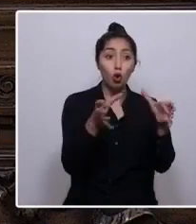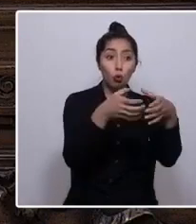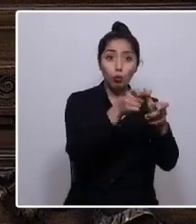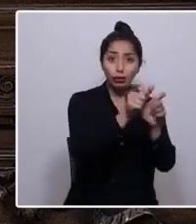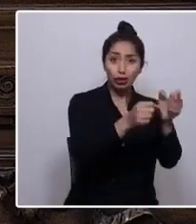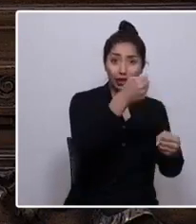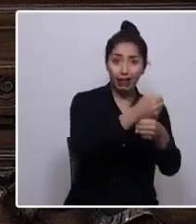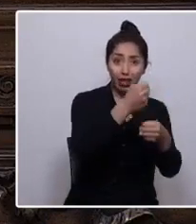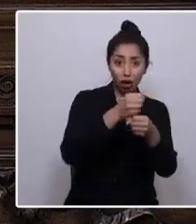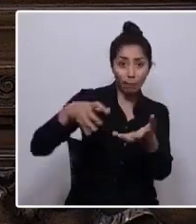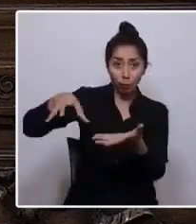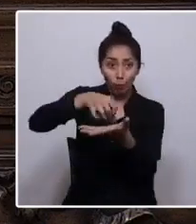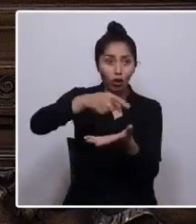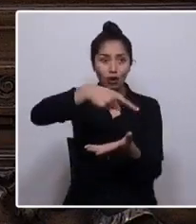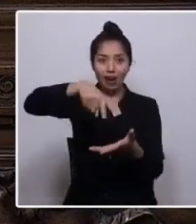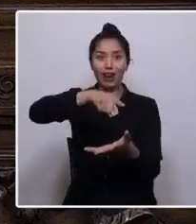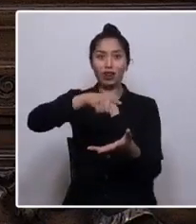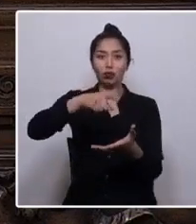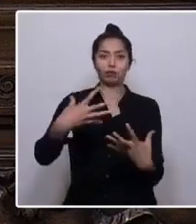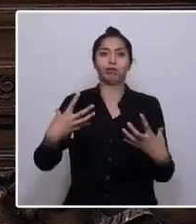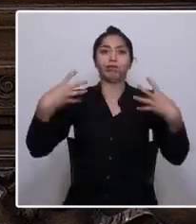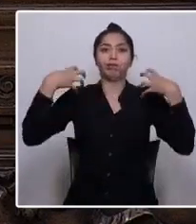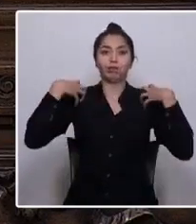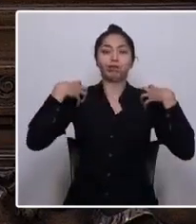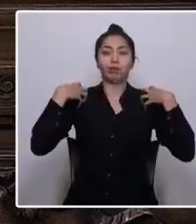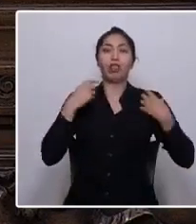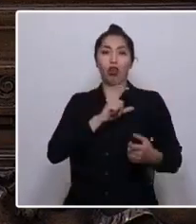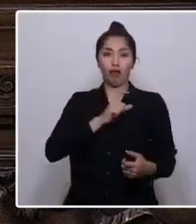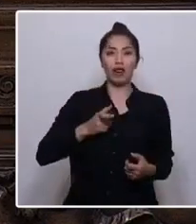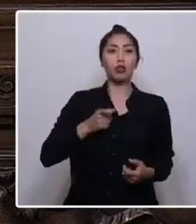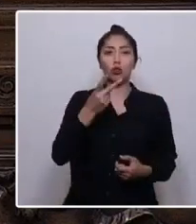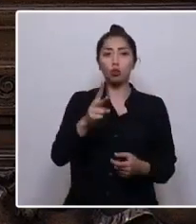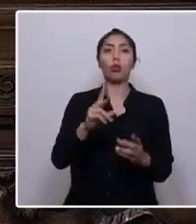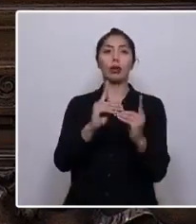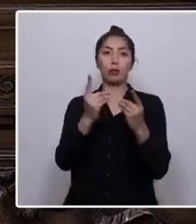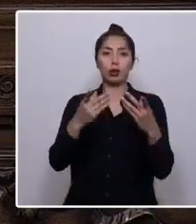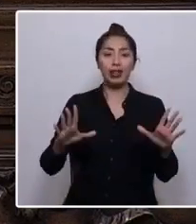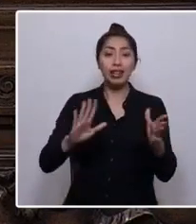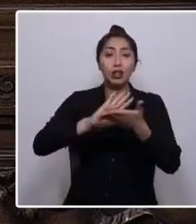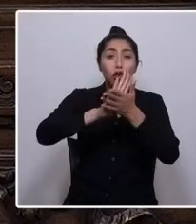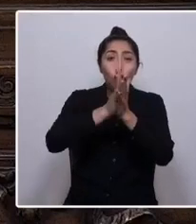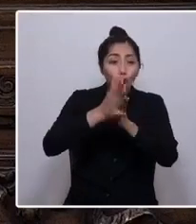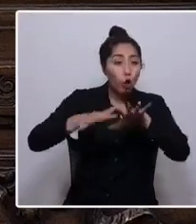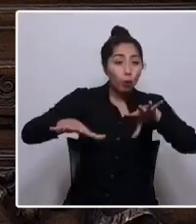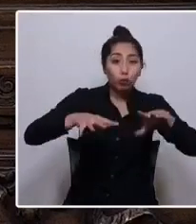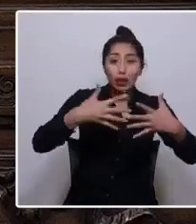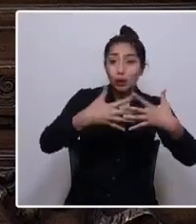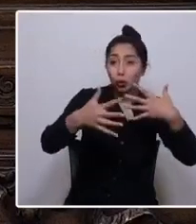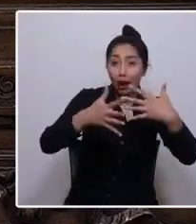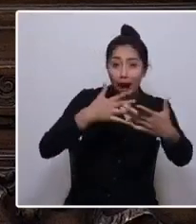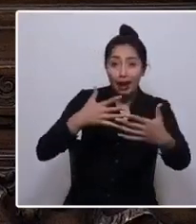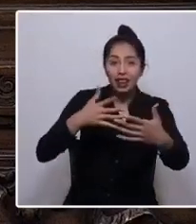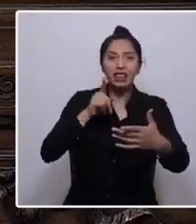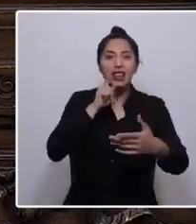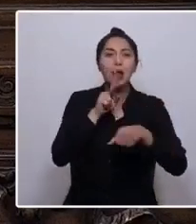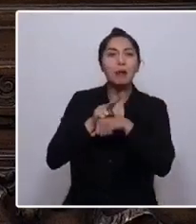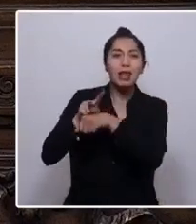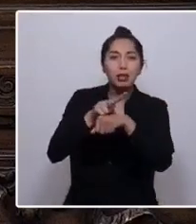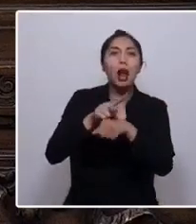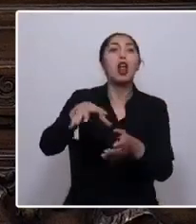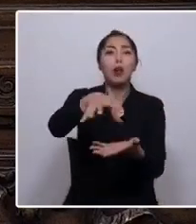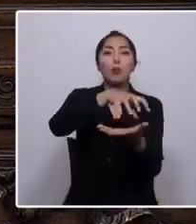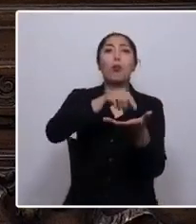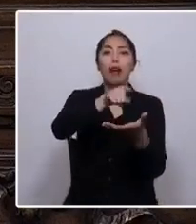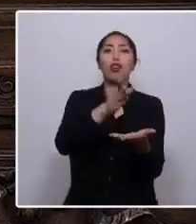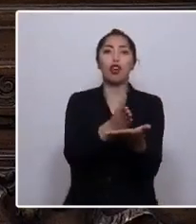sean los que gobiernan a través de su democracia donde toda la riqueza natural y social sea administrada por el pueblo organizado